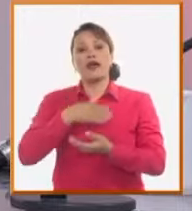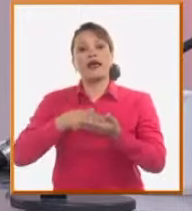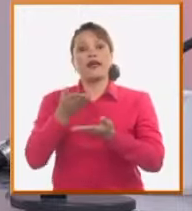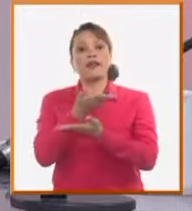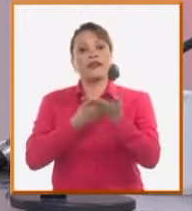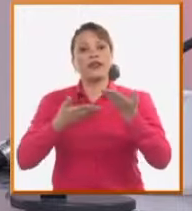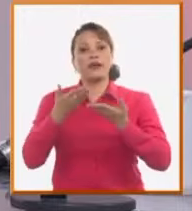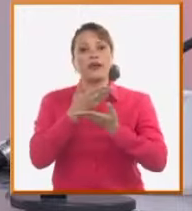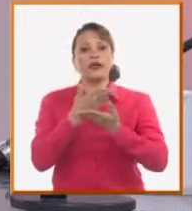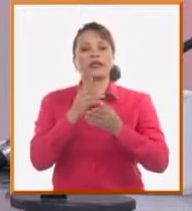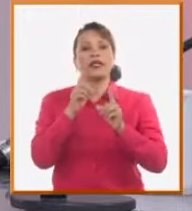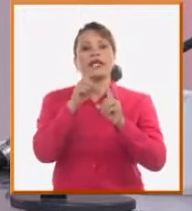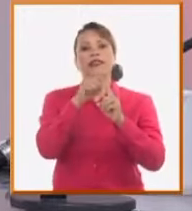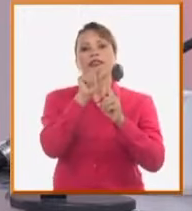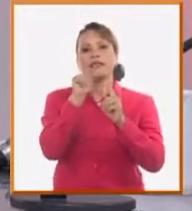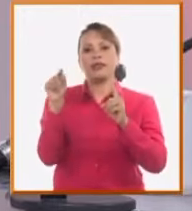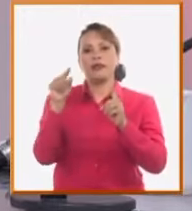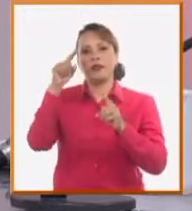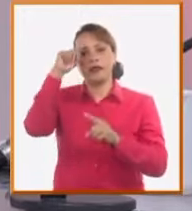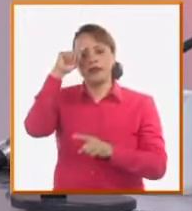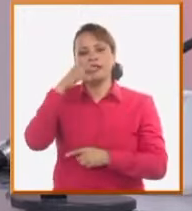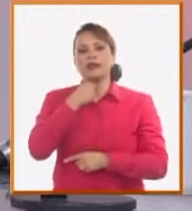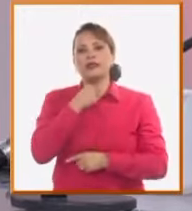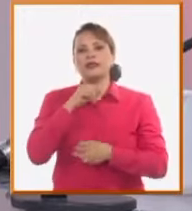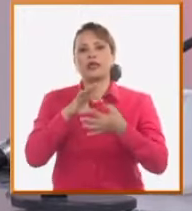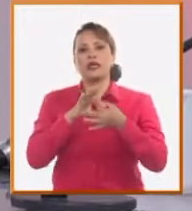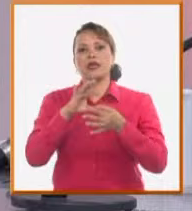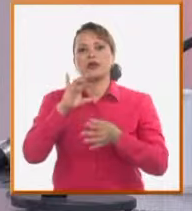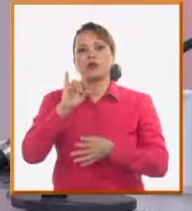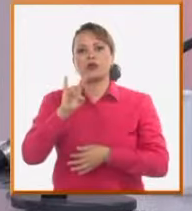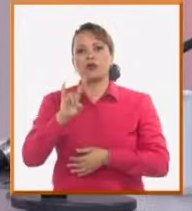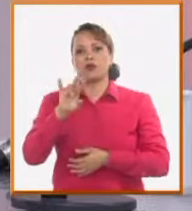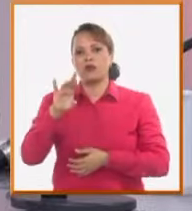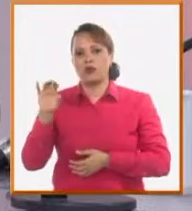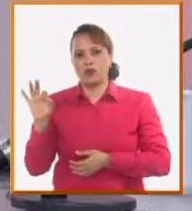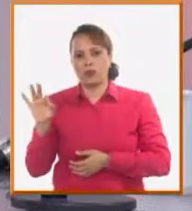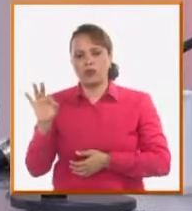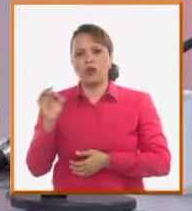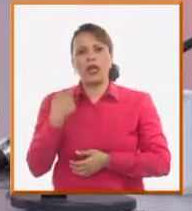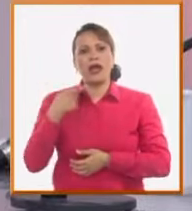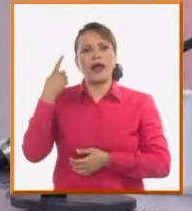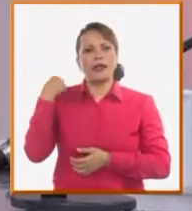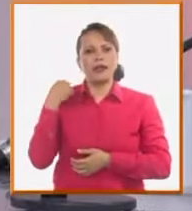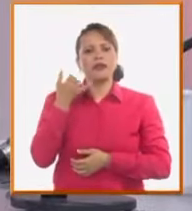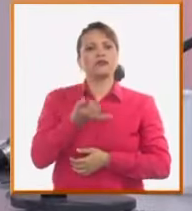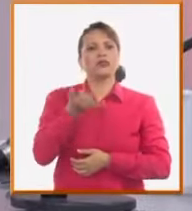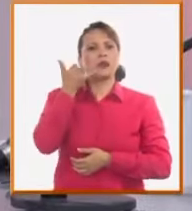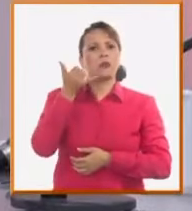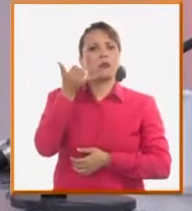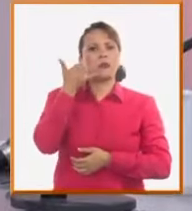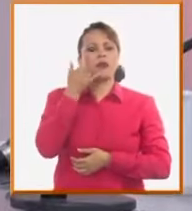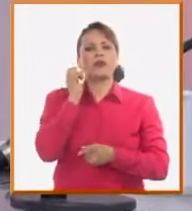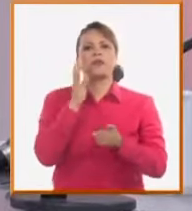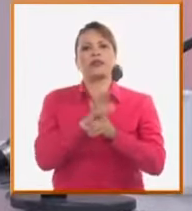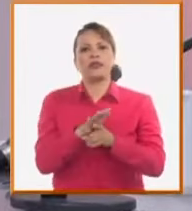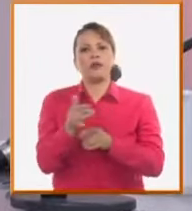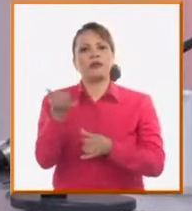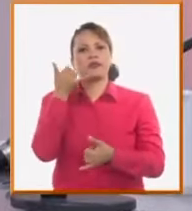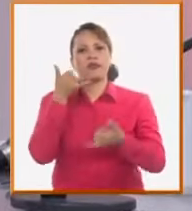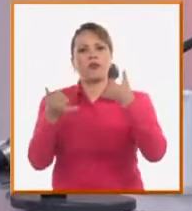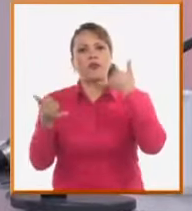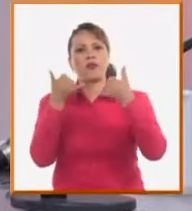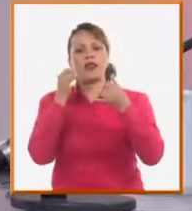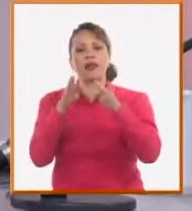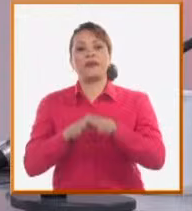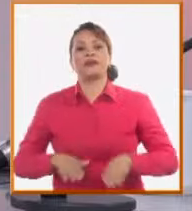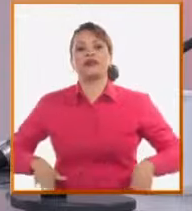seguros, y también recibimos ayer algunas llamadas. Quizás cogimos un poco sorprendido cuando reiniciamos el tema de las llamadas en la mesa